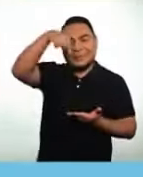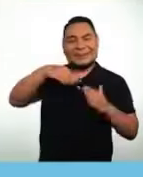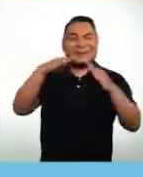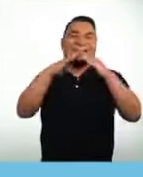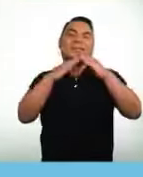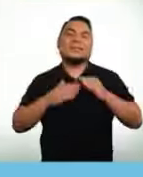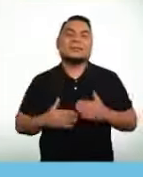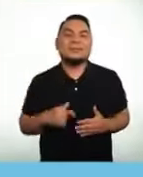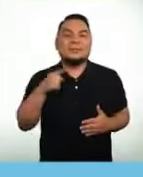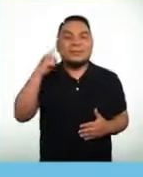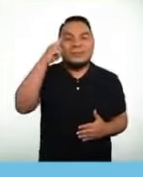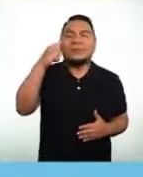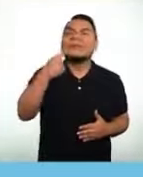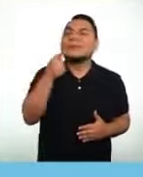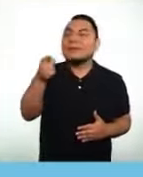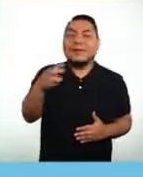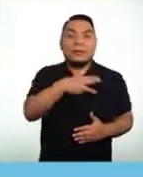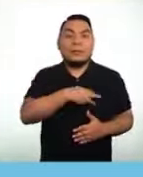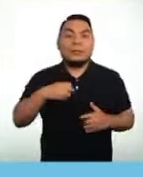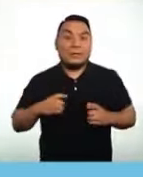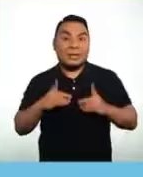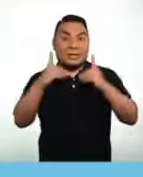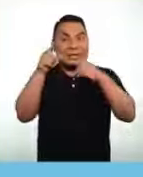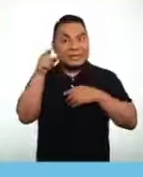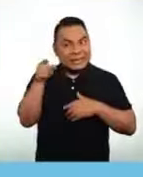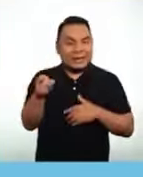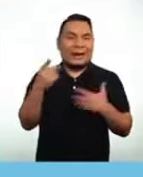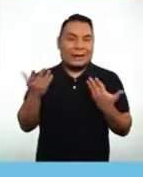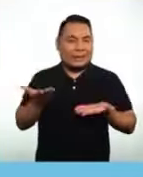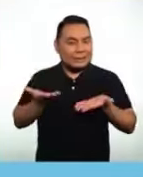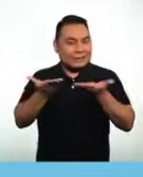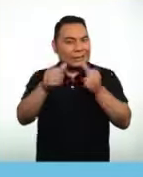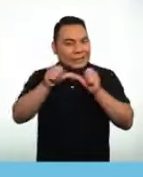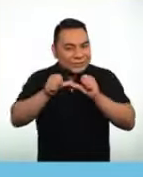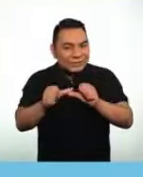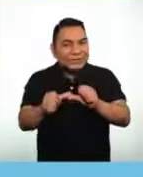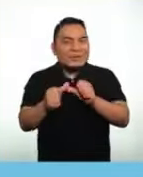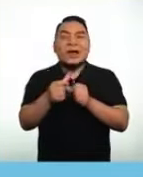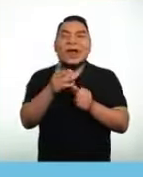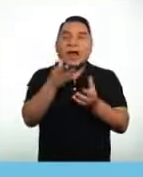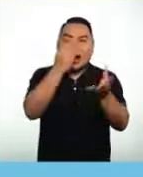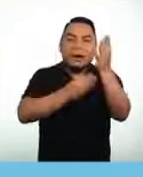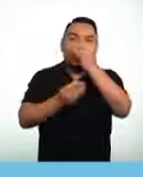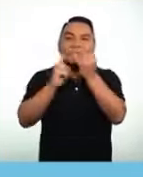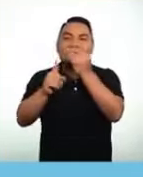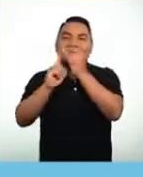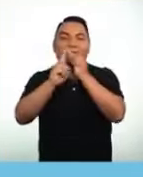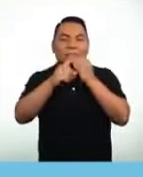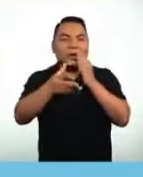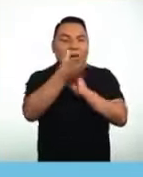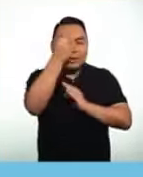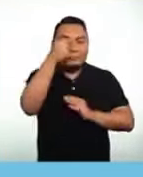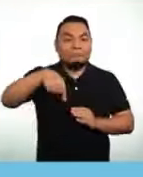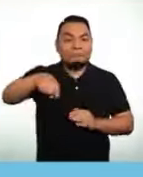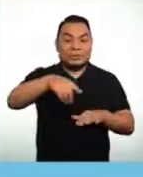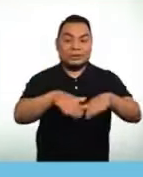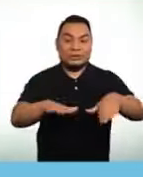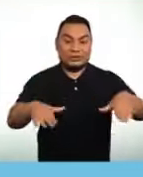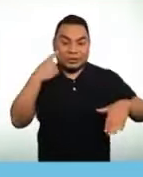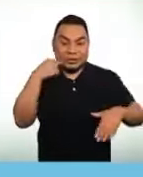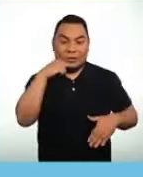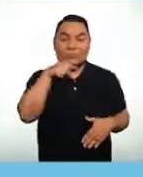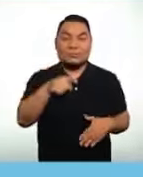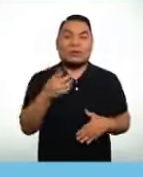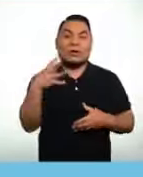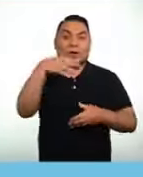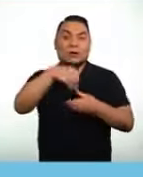a Aprendo en Casa, una iniciativa del Ministerio de Educación para continuar con el desarrollo de habilidades de